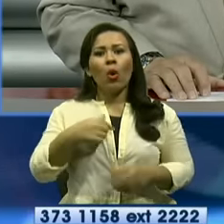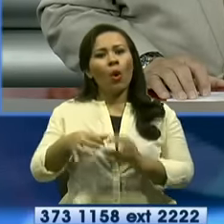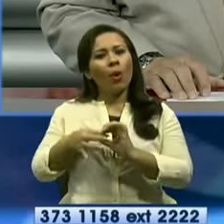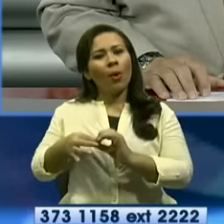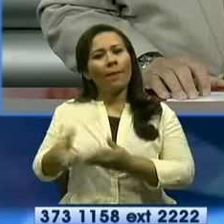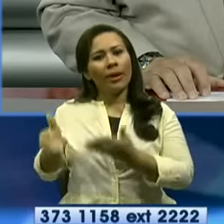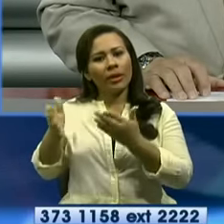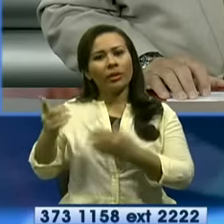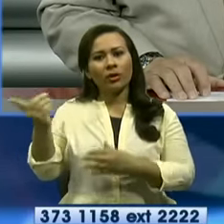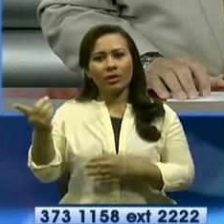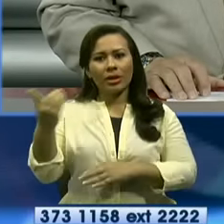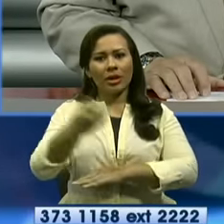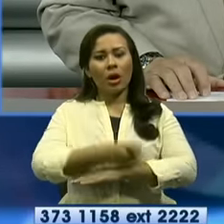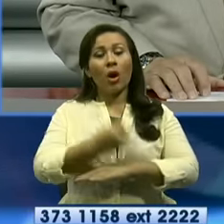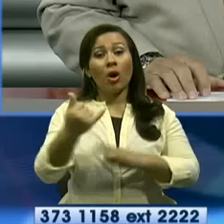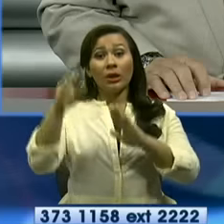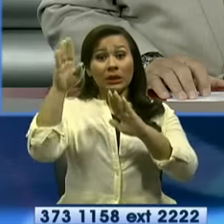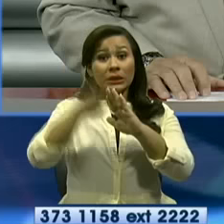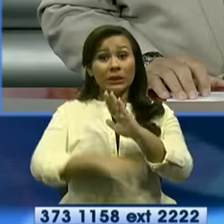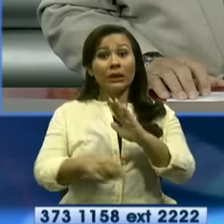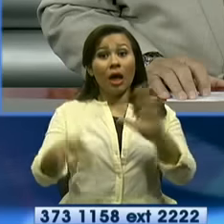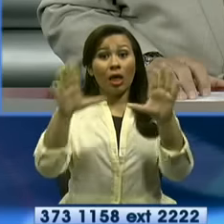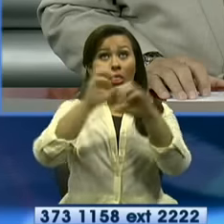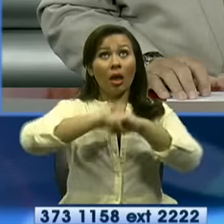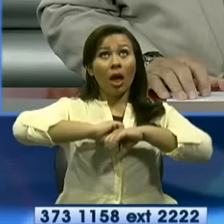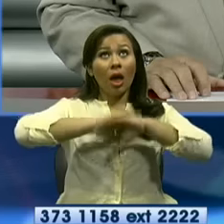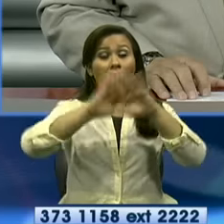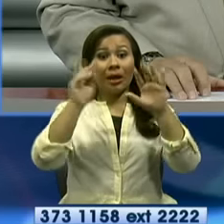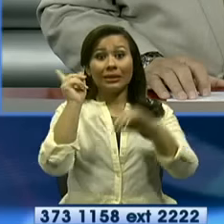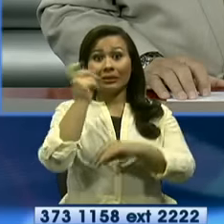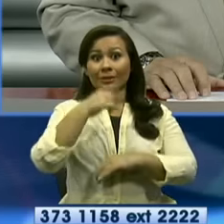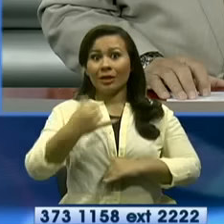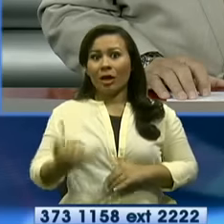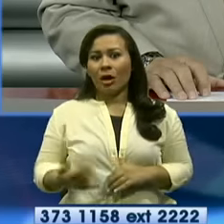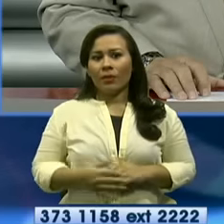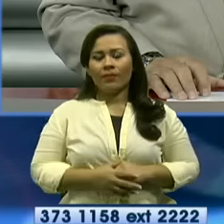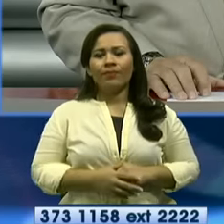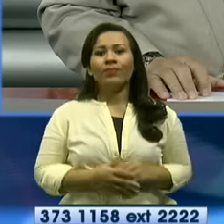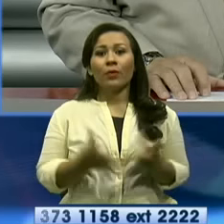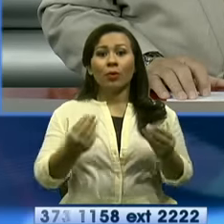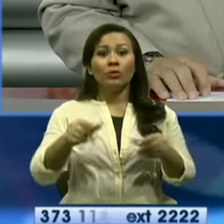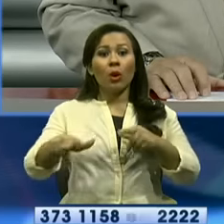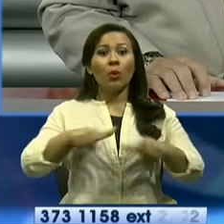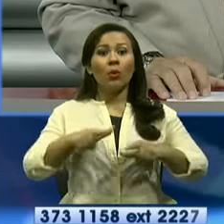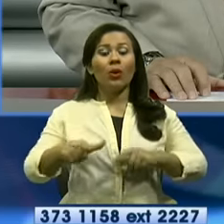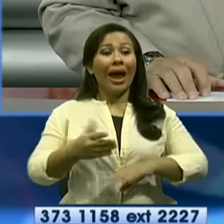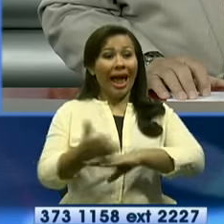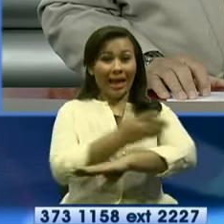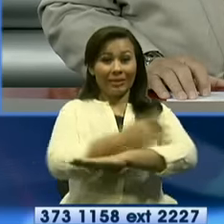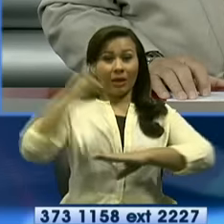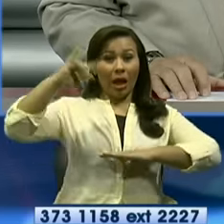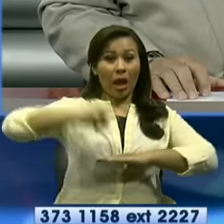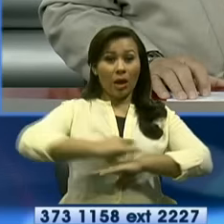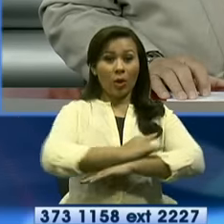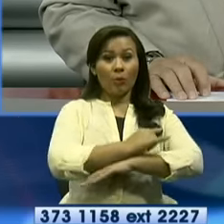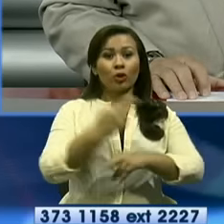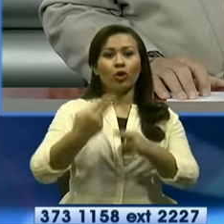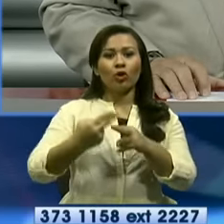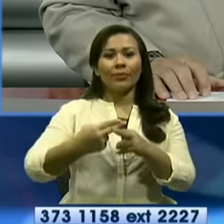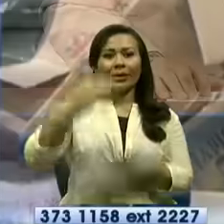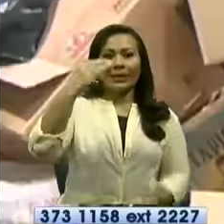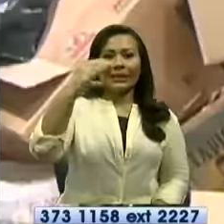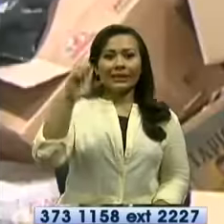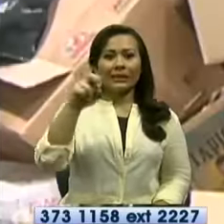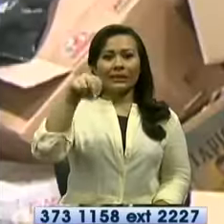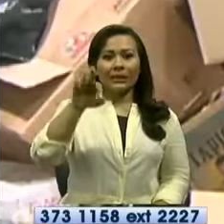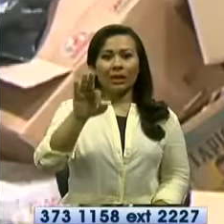contigo este día, el día de hoy, esta noche, esta madrugada del día de hoy. Aquí estamos en el centro de convenciones de la ciudad de Guayaquil,